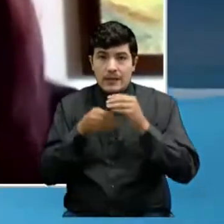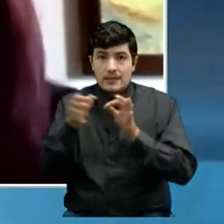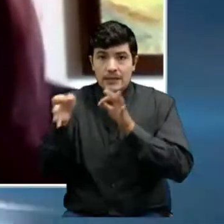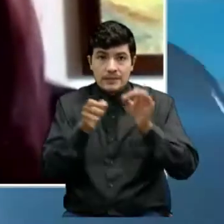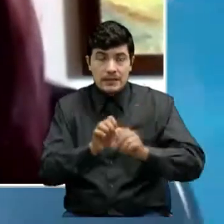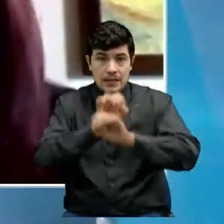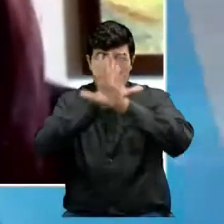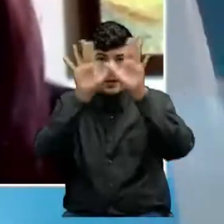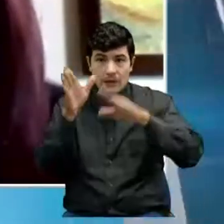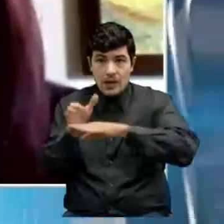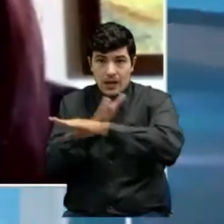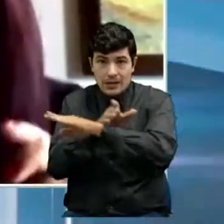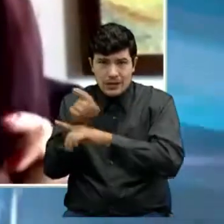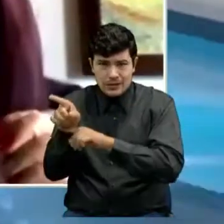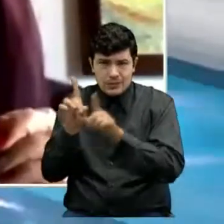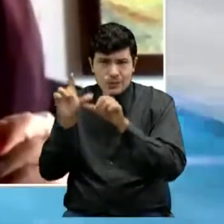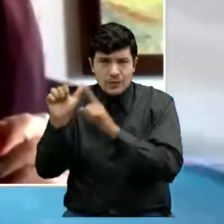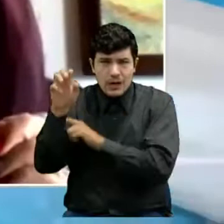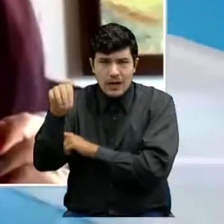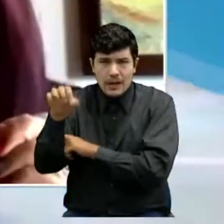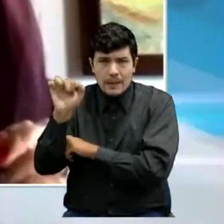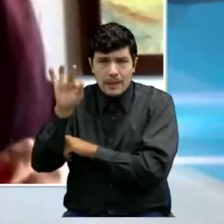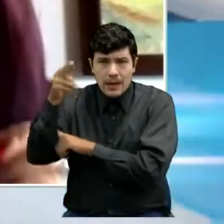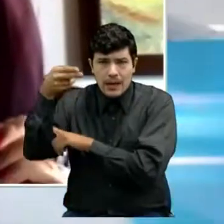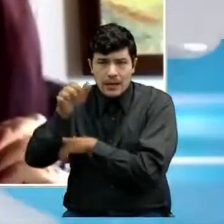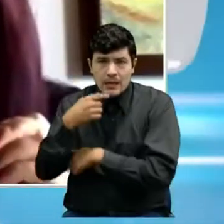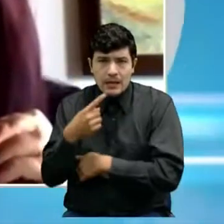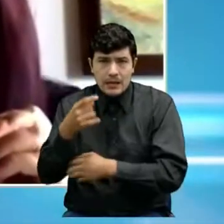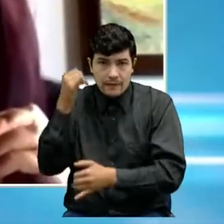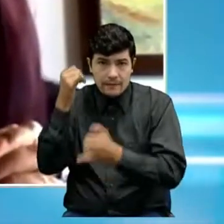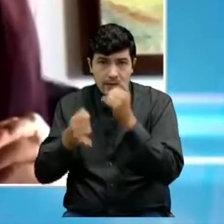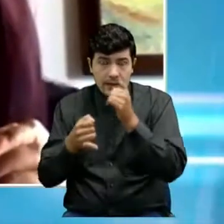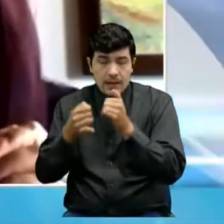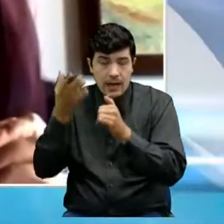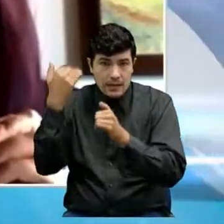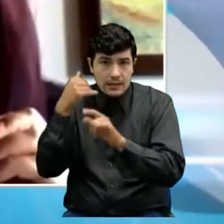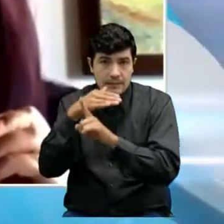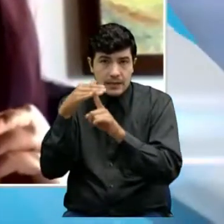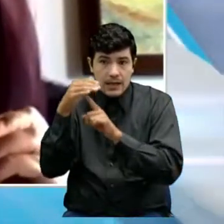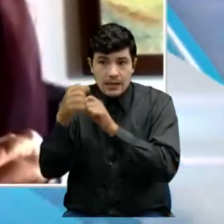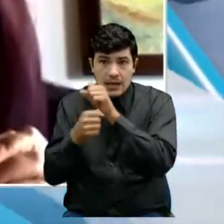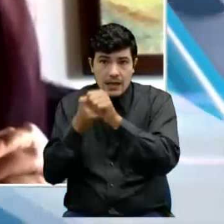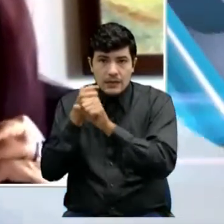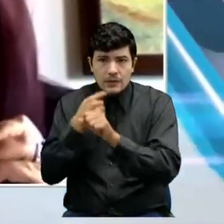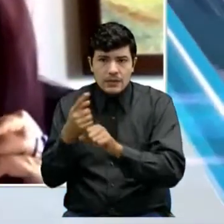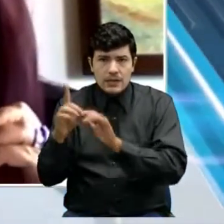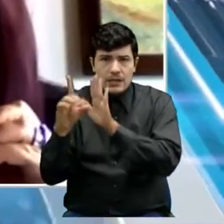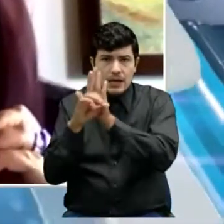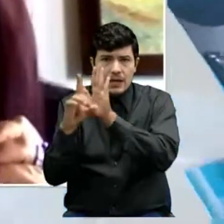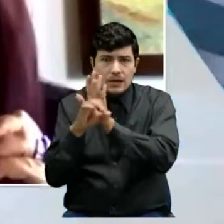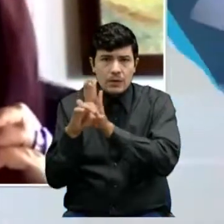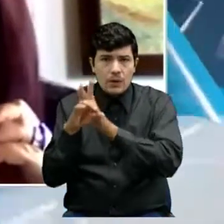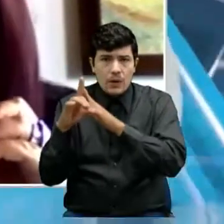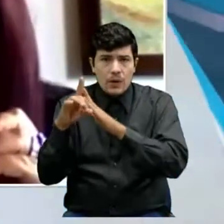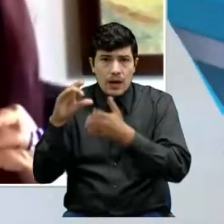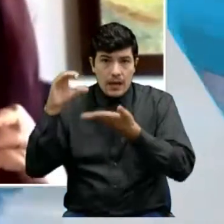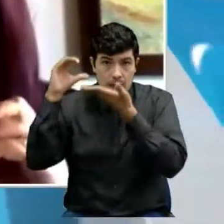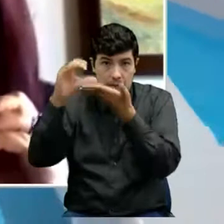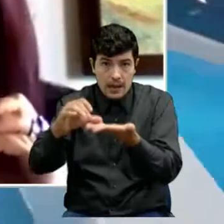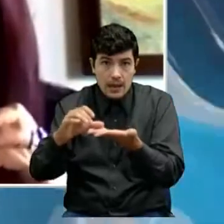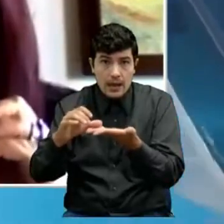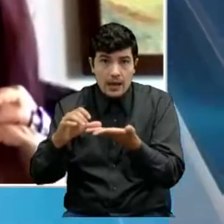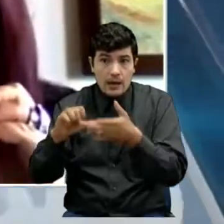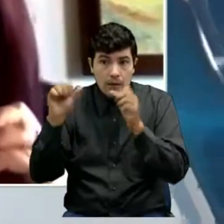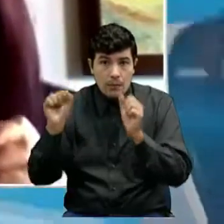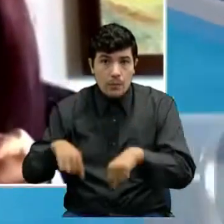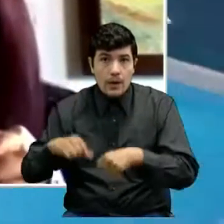como lo indicó la doctora Marta, a mitad de año el decreto indicaba que la prima se puede